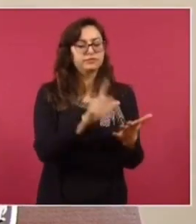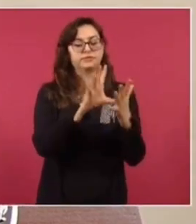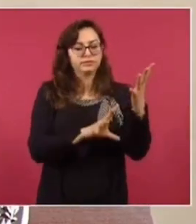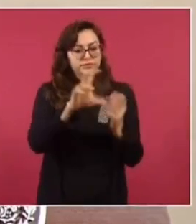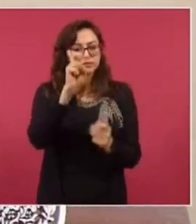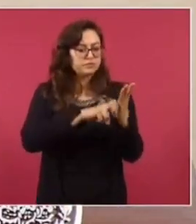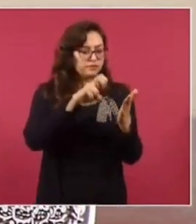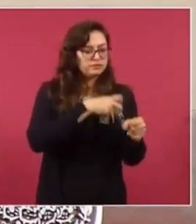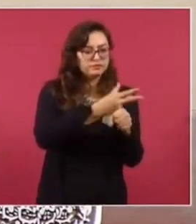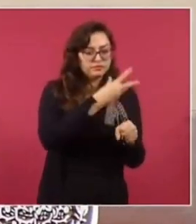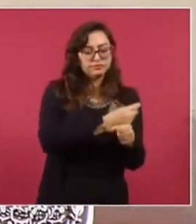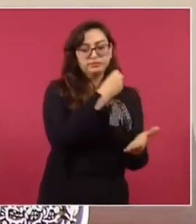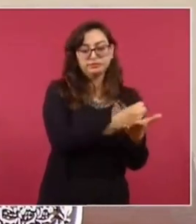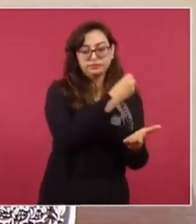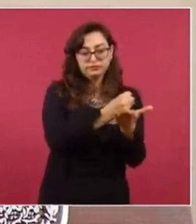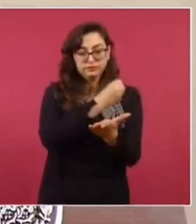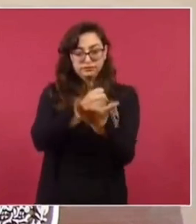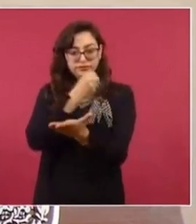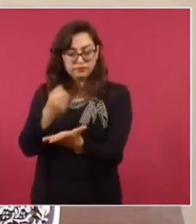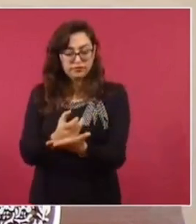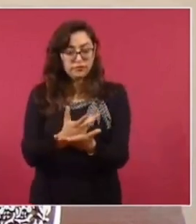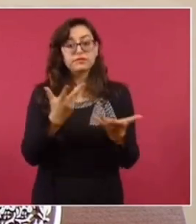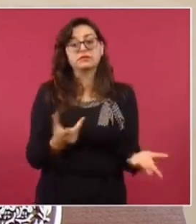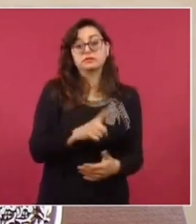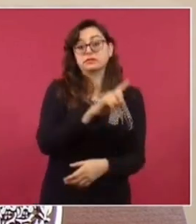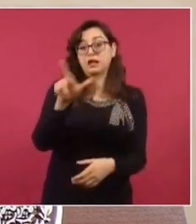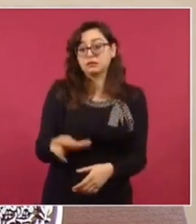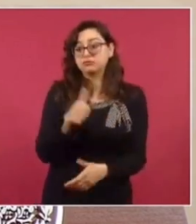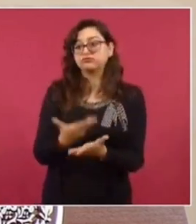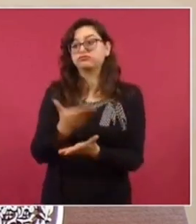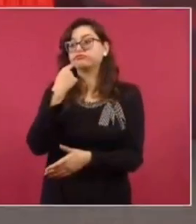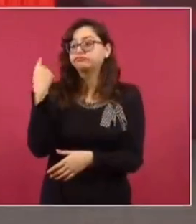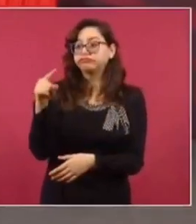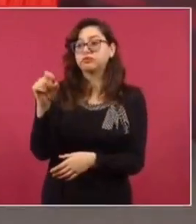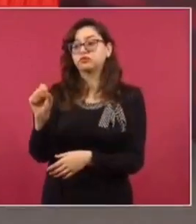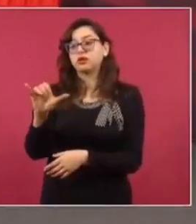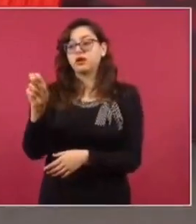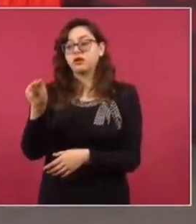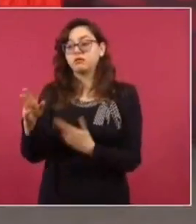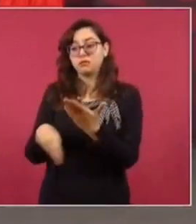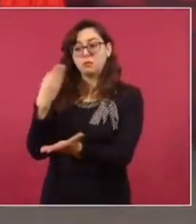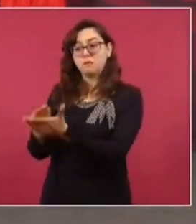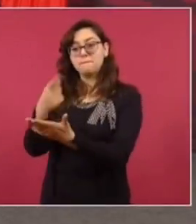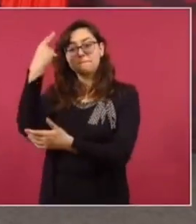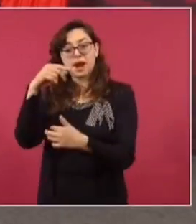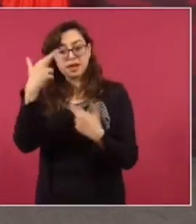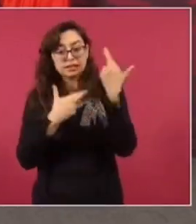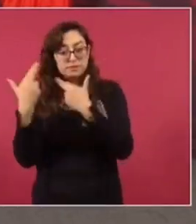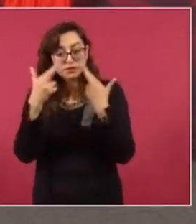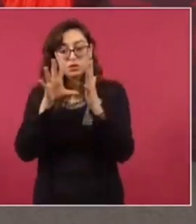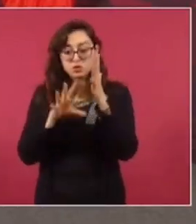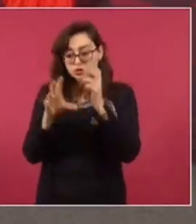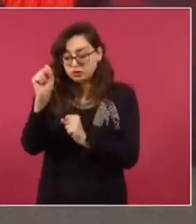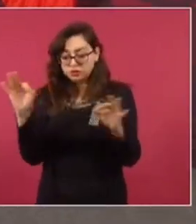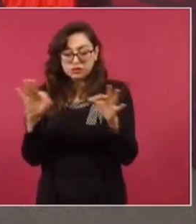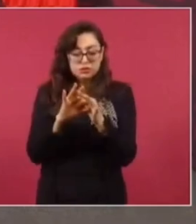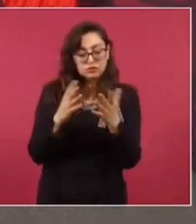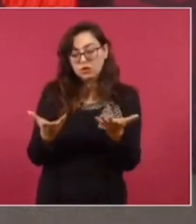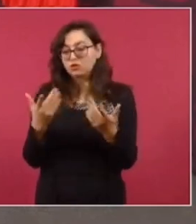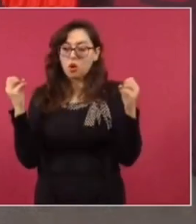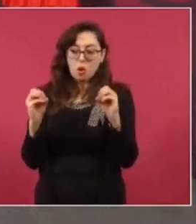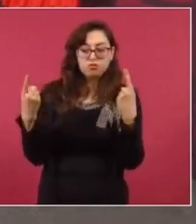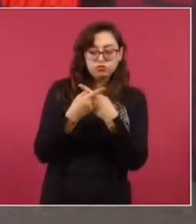a las leyes, y que se impugnen estas reformas, se acuda al Poder